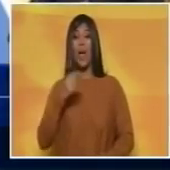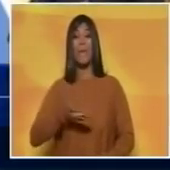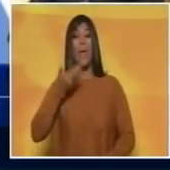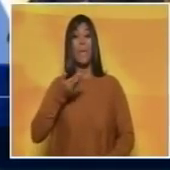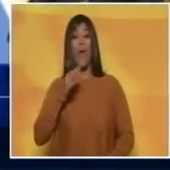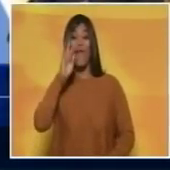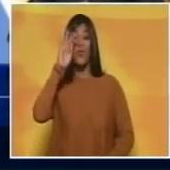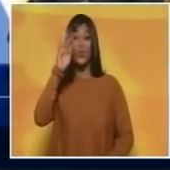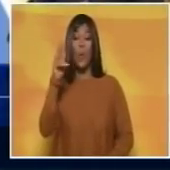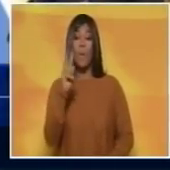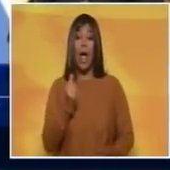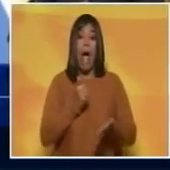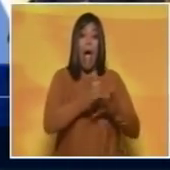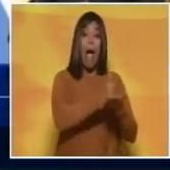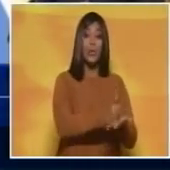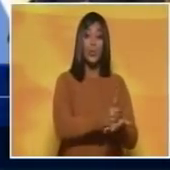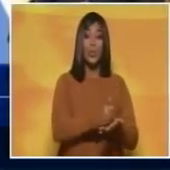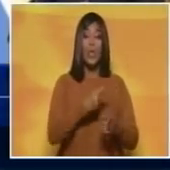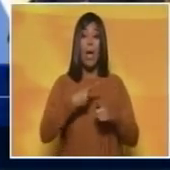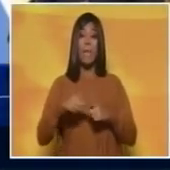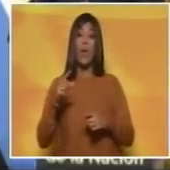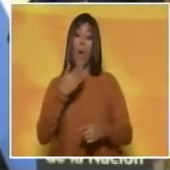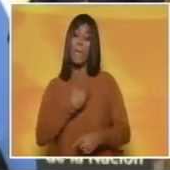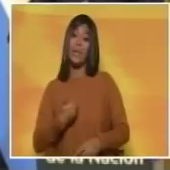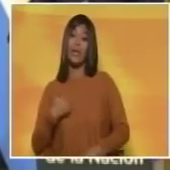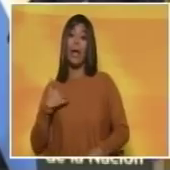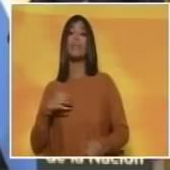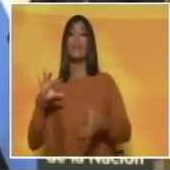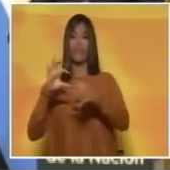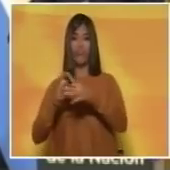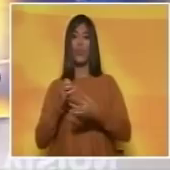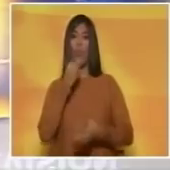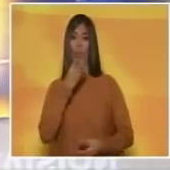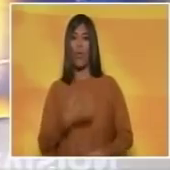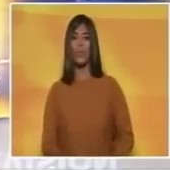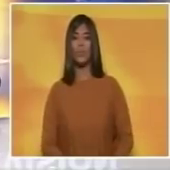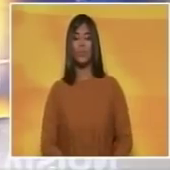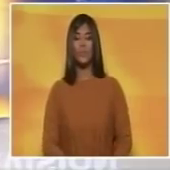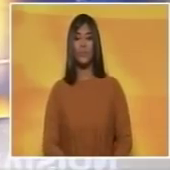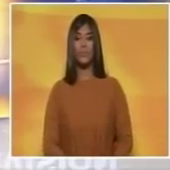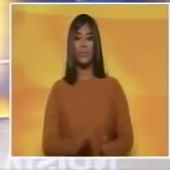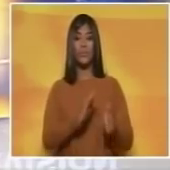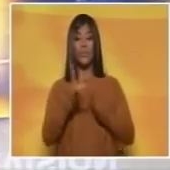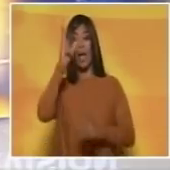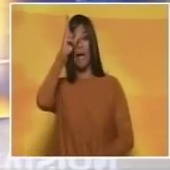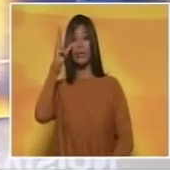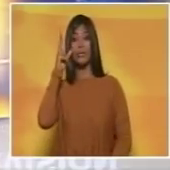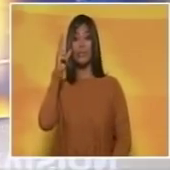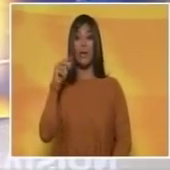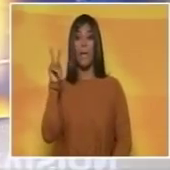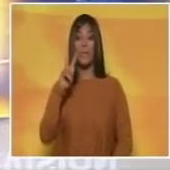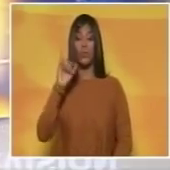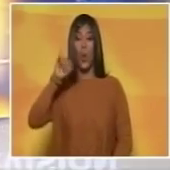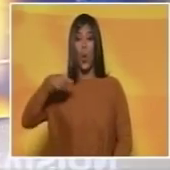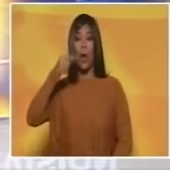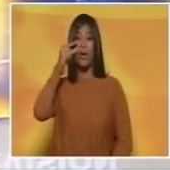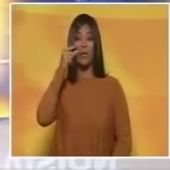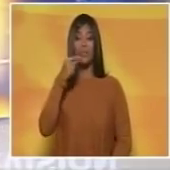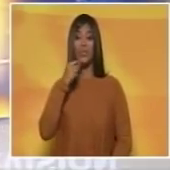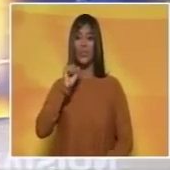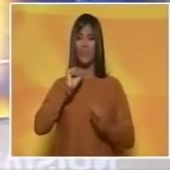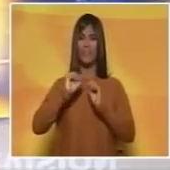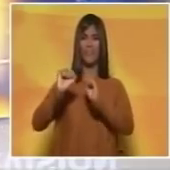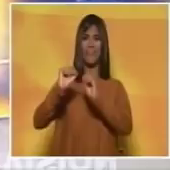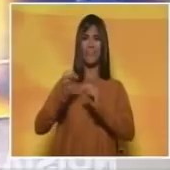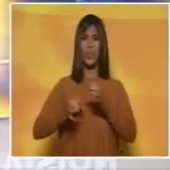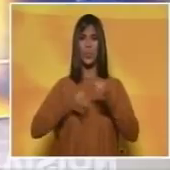futuro de Venezuela y aseguró que su par argentino será un gran aliado. El canciller de la República, Jorge Arreaza, rechazó las